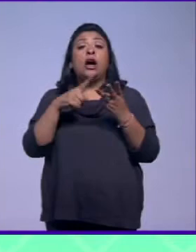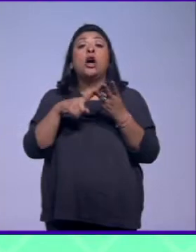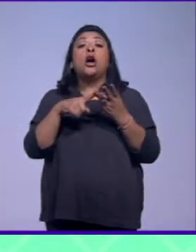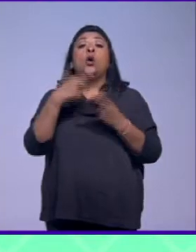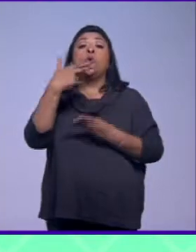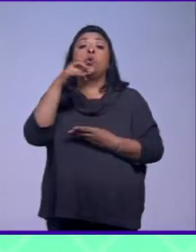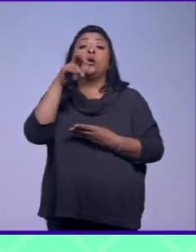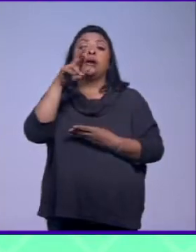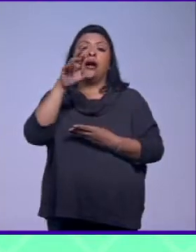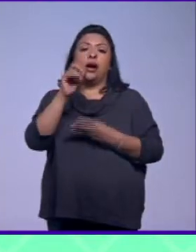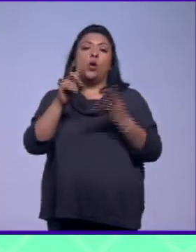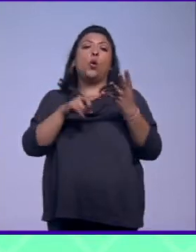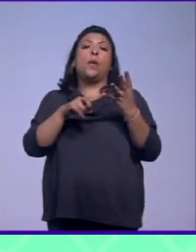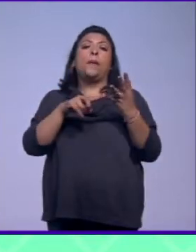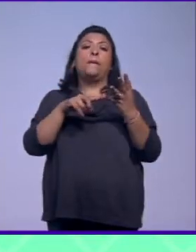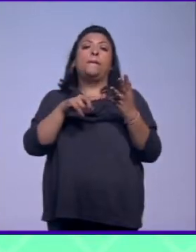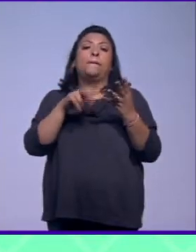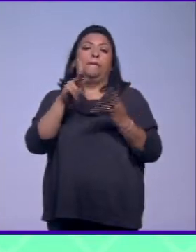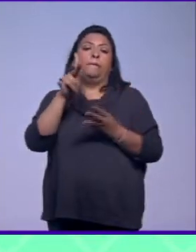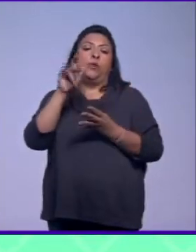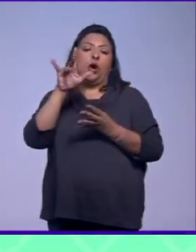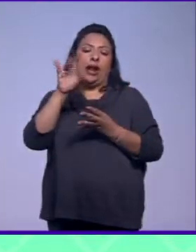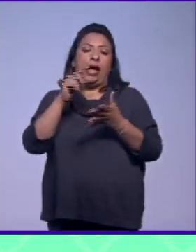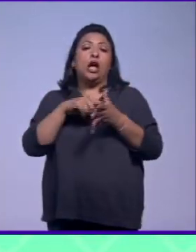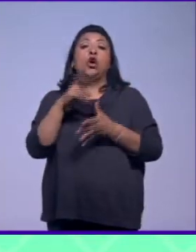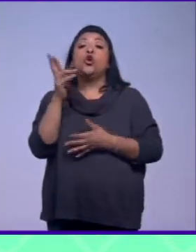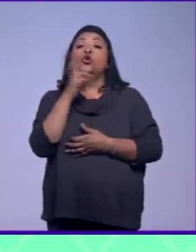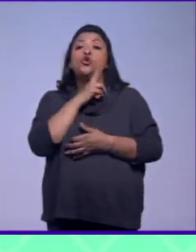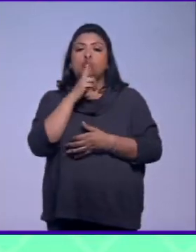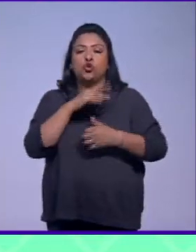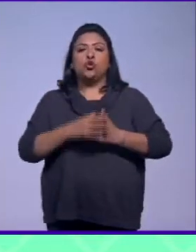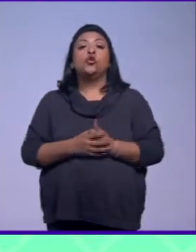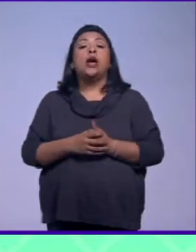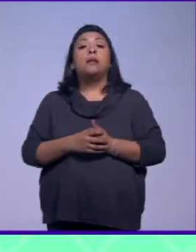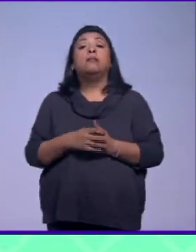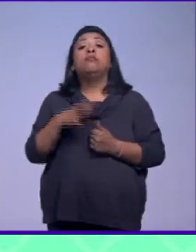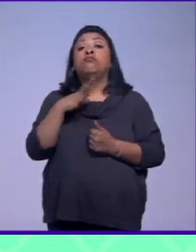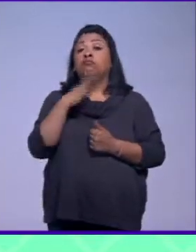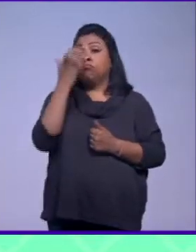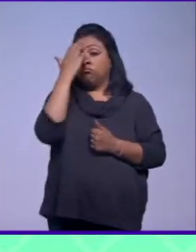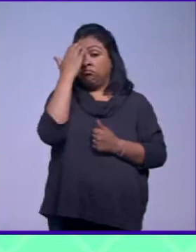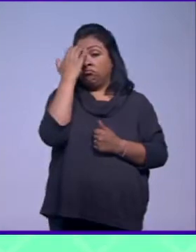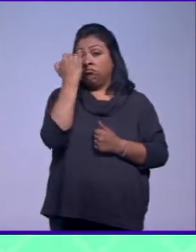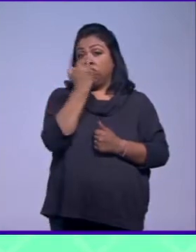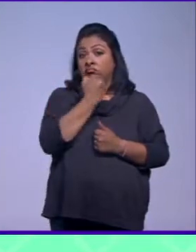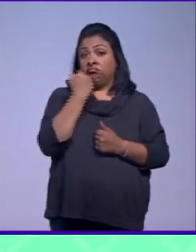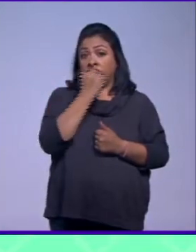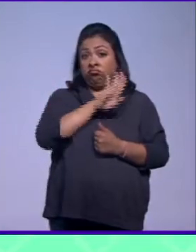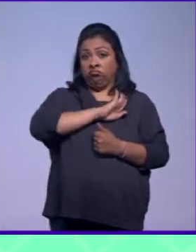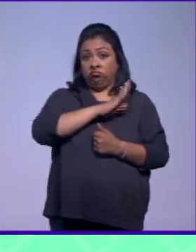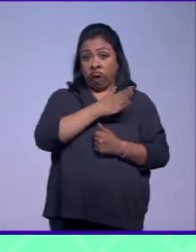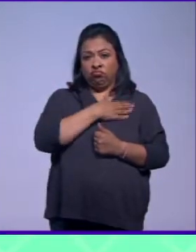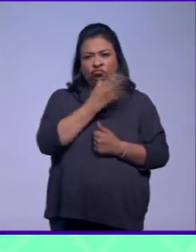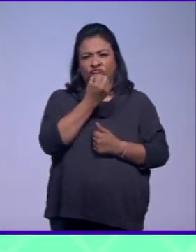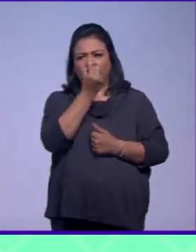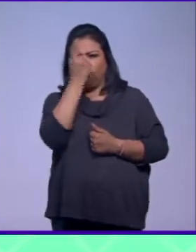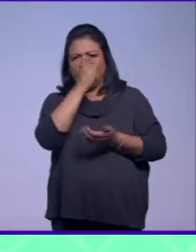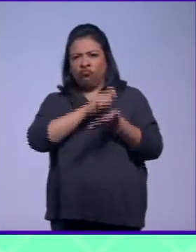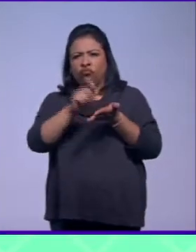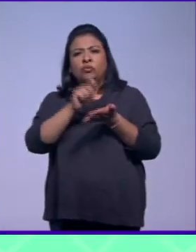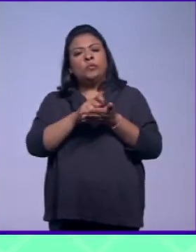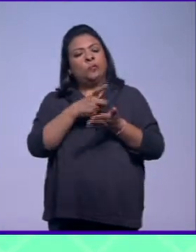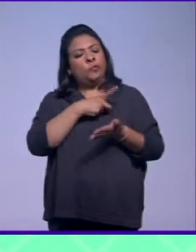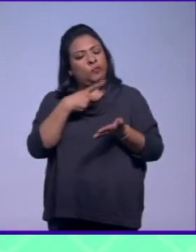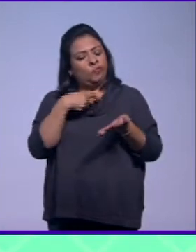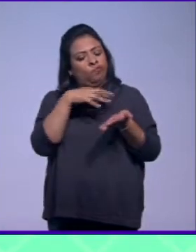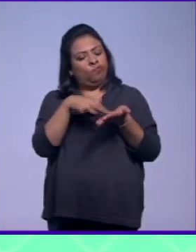húngaro del polaco y del ruso fundamentalmente dando a conocer el lengua española a muchos autores que merecían ser